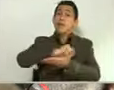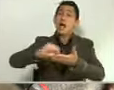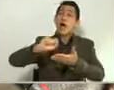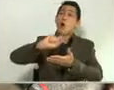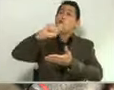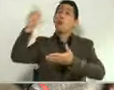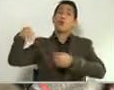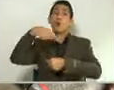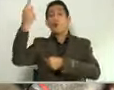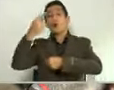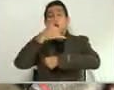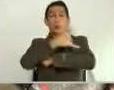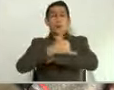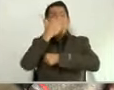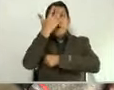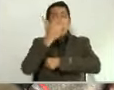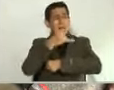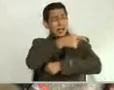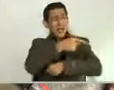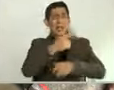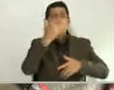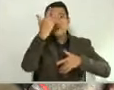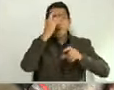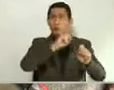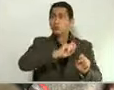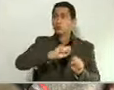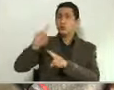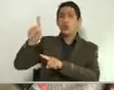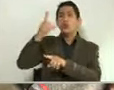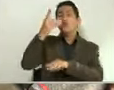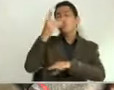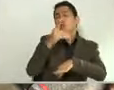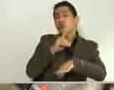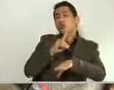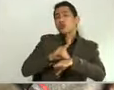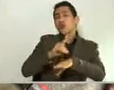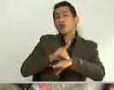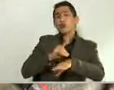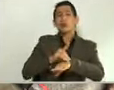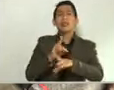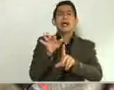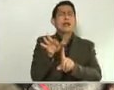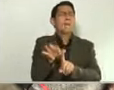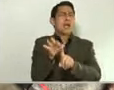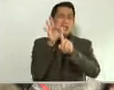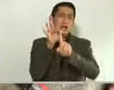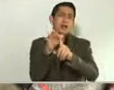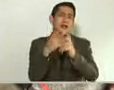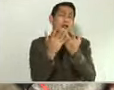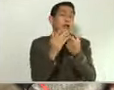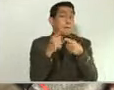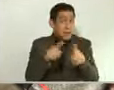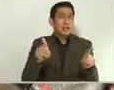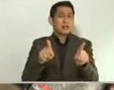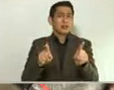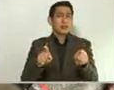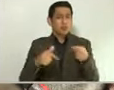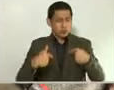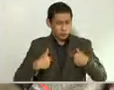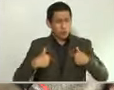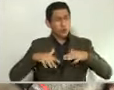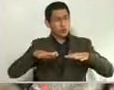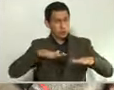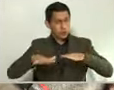siempre va encaminado a proteger a los que menos tienen. ¿Qué es lo más importante en esta gestión? Estar en el corazón de la